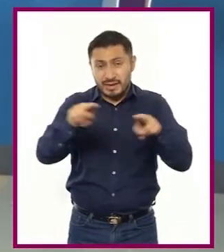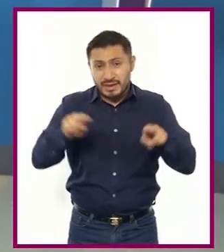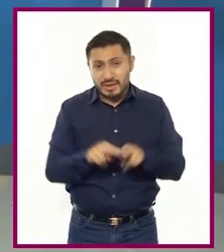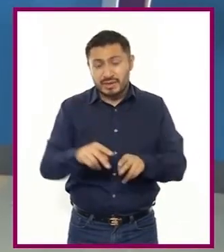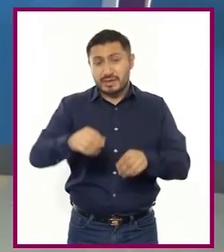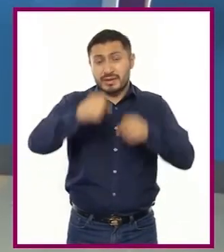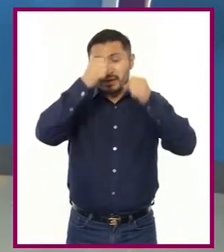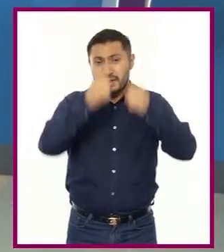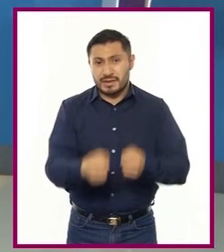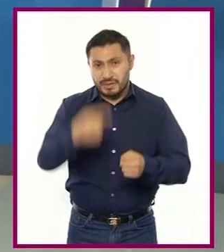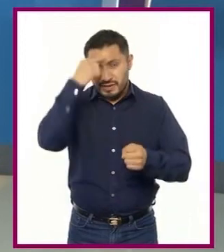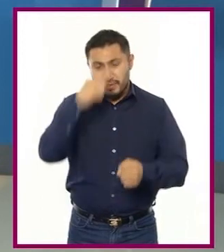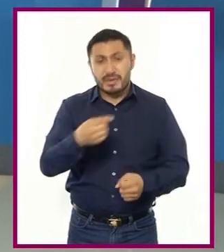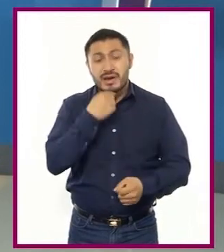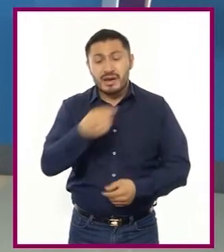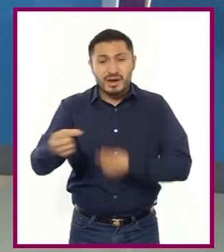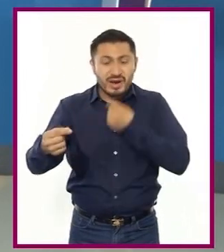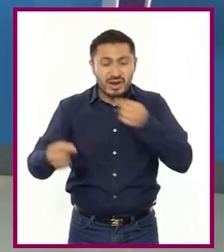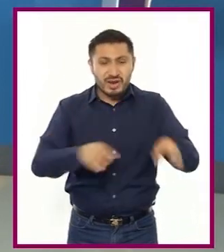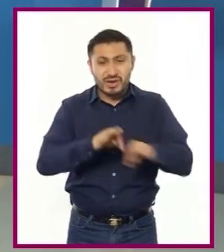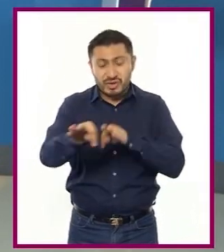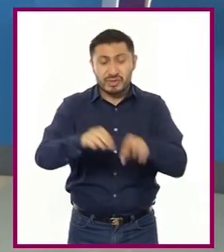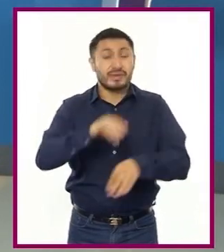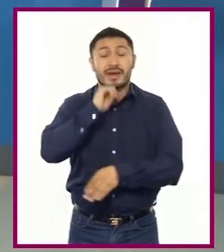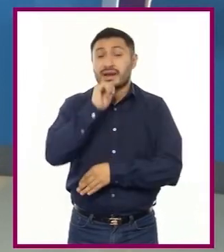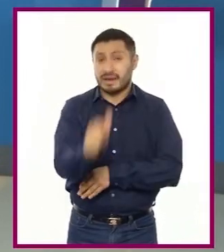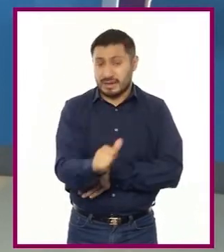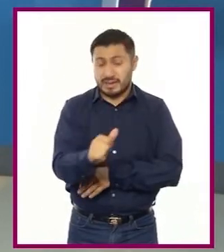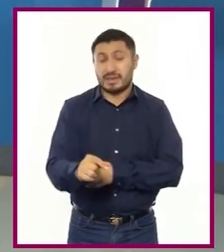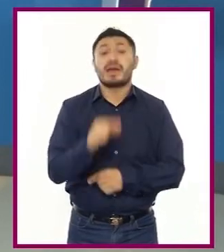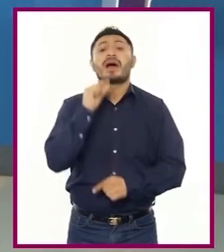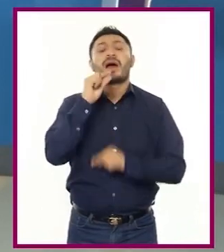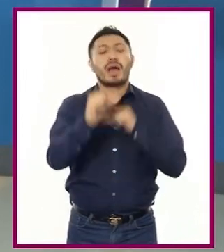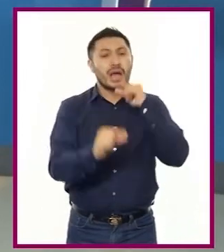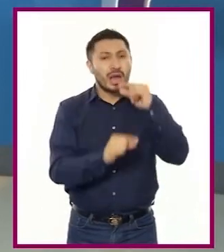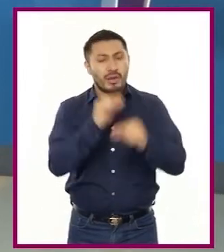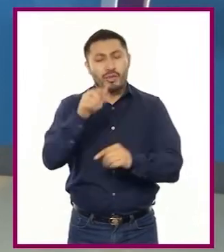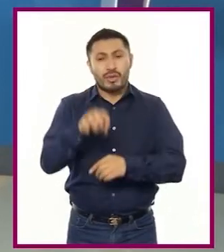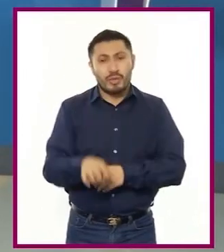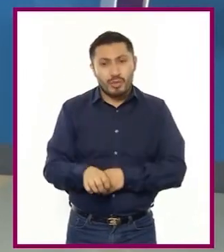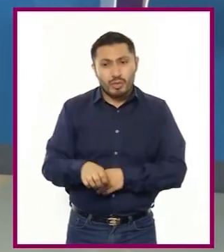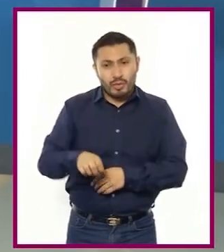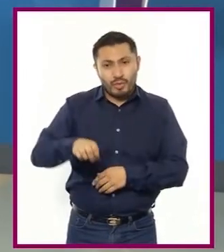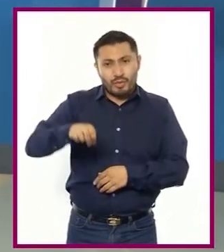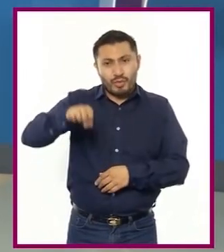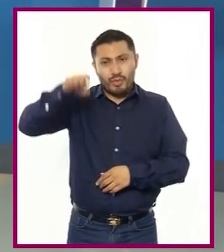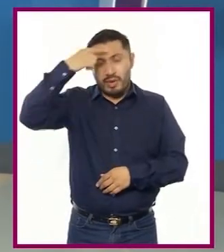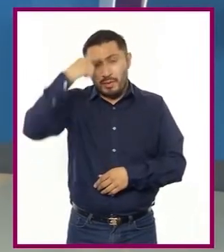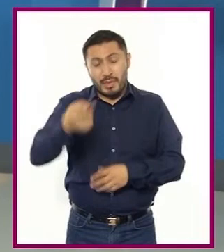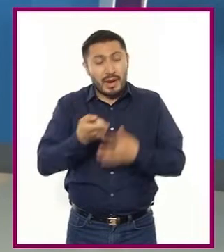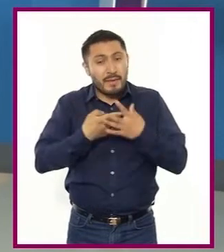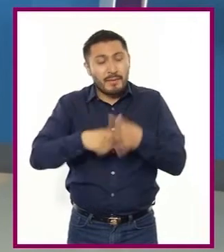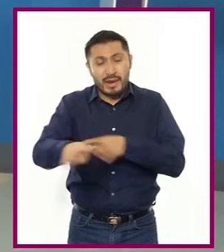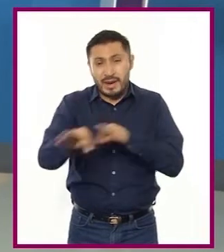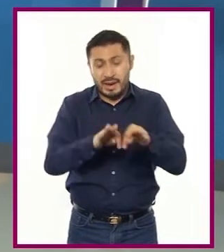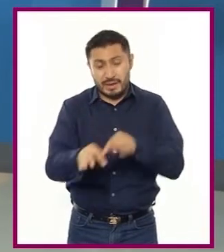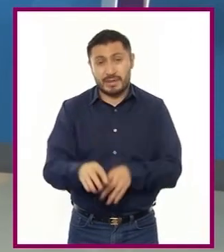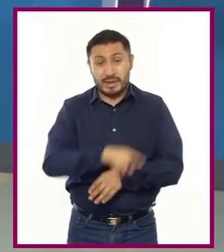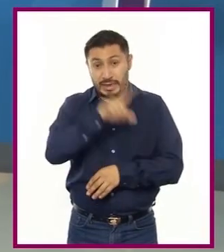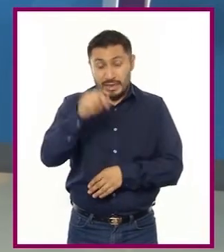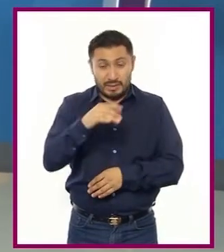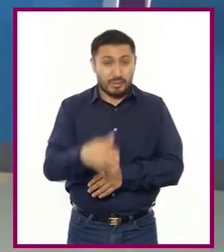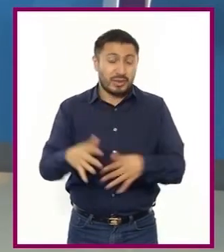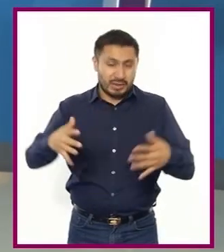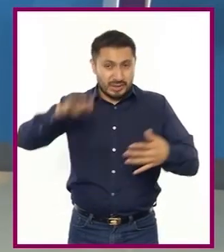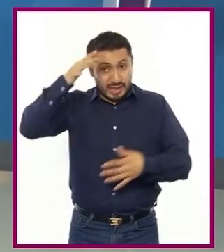del trabajo de las y los niños y eleve progresivamente la edad mínima de admisión al empleo, así como